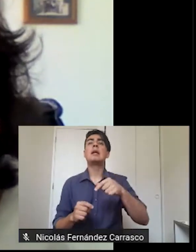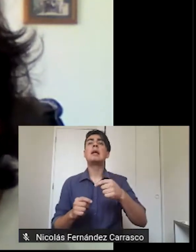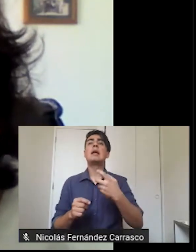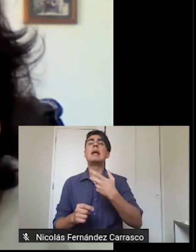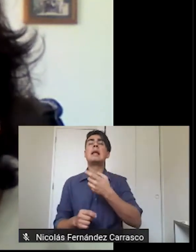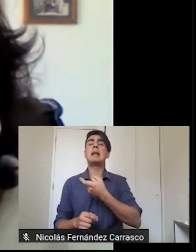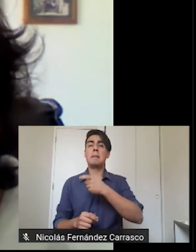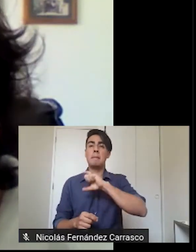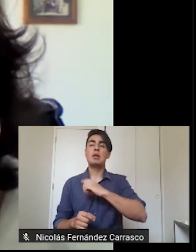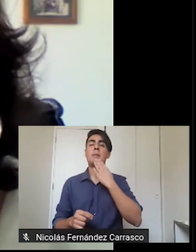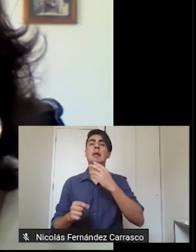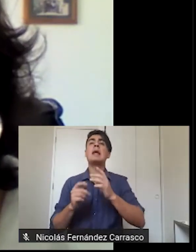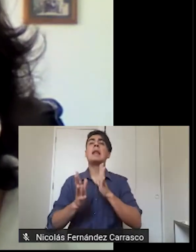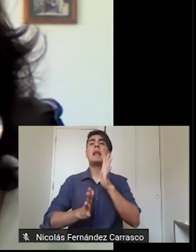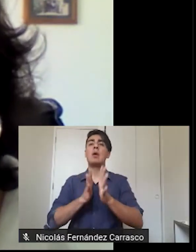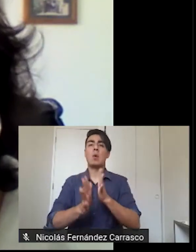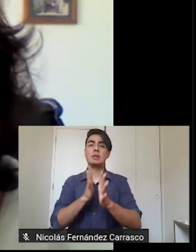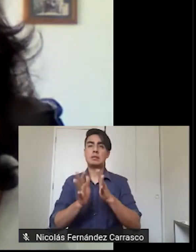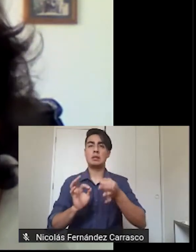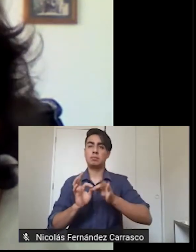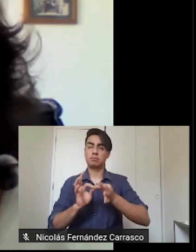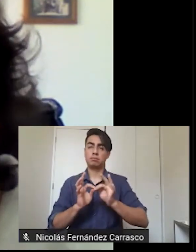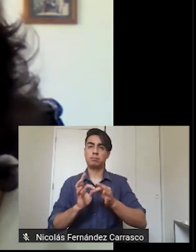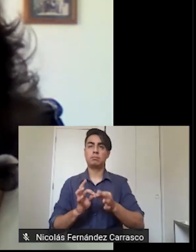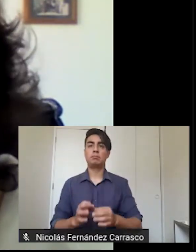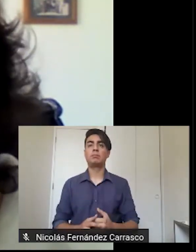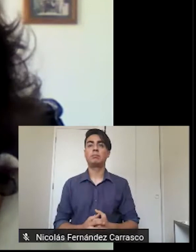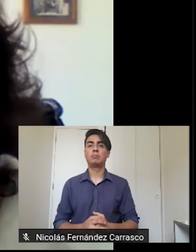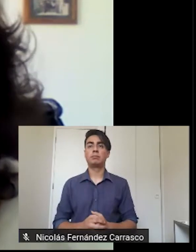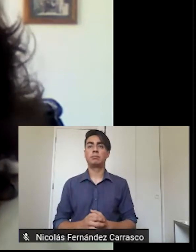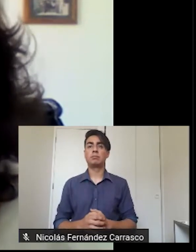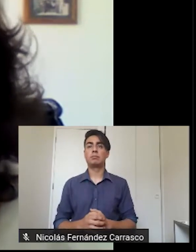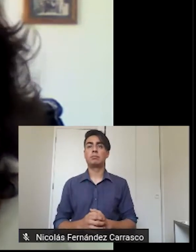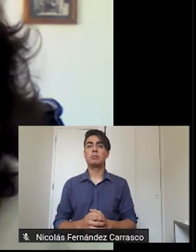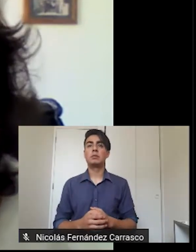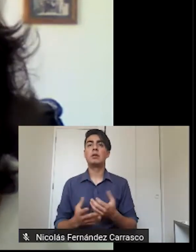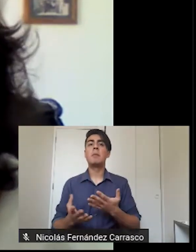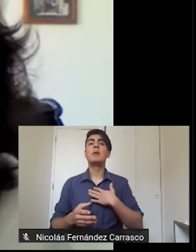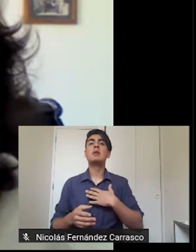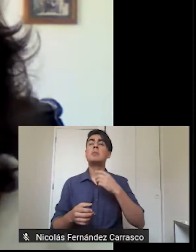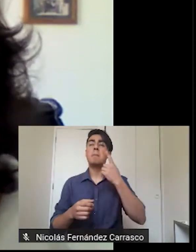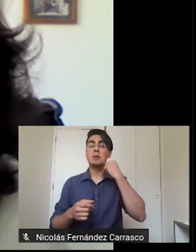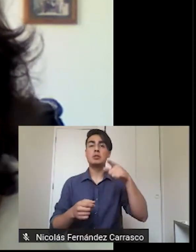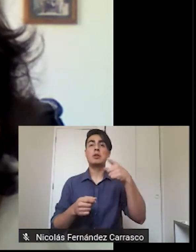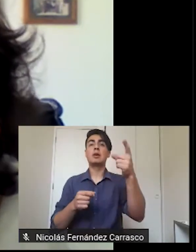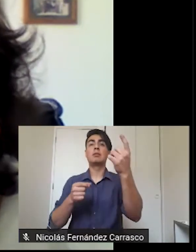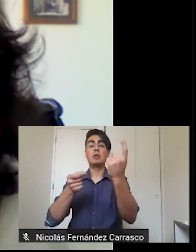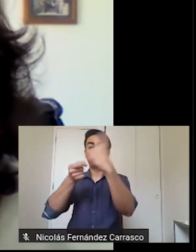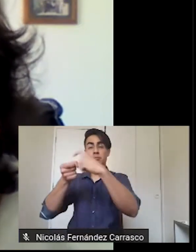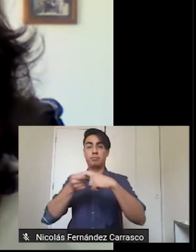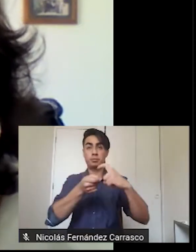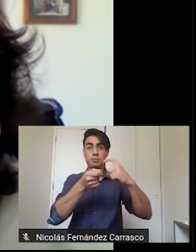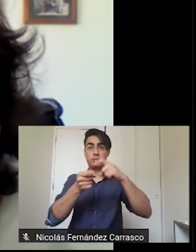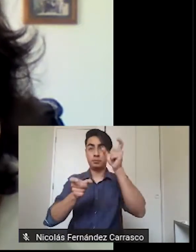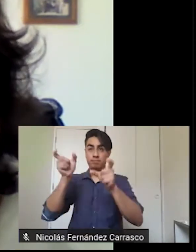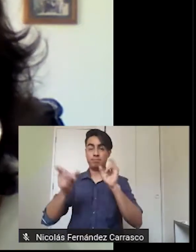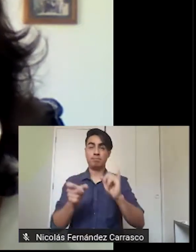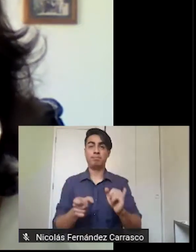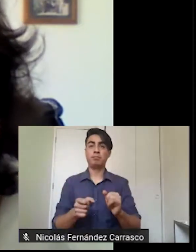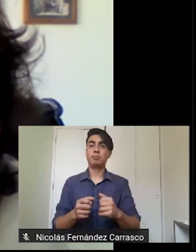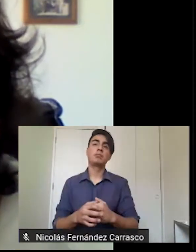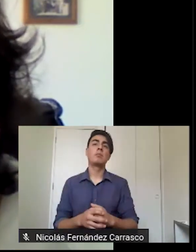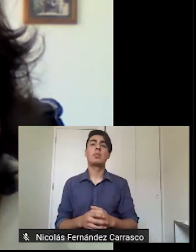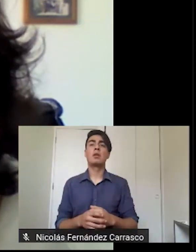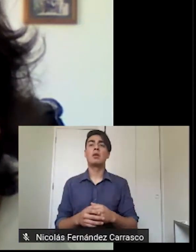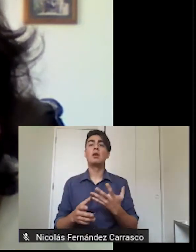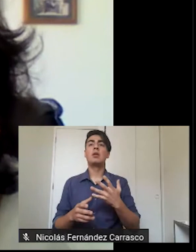y por lo tanto es importante, ¿no es cierto?, a las personas que se incorporan, que se vayan... situando en algún canal,